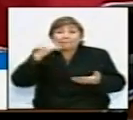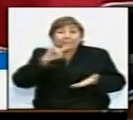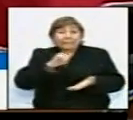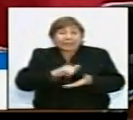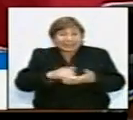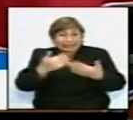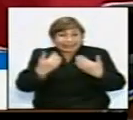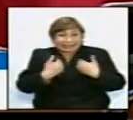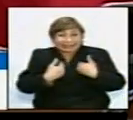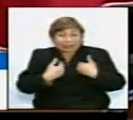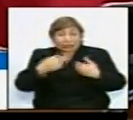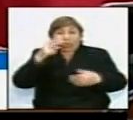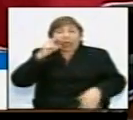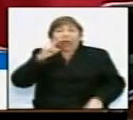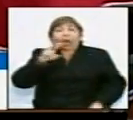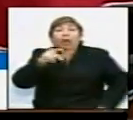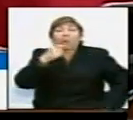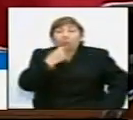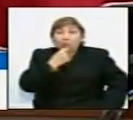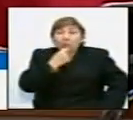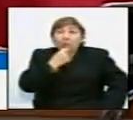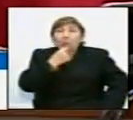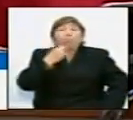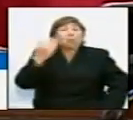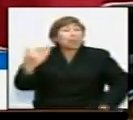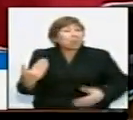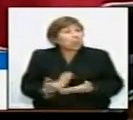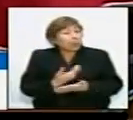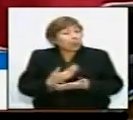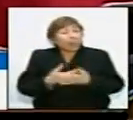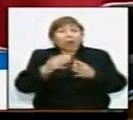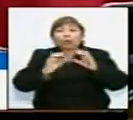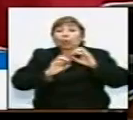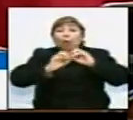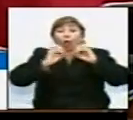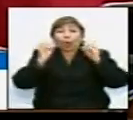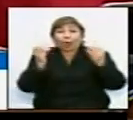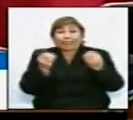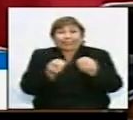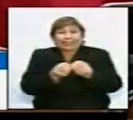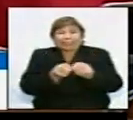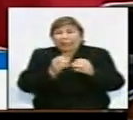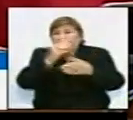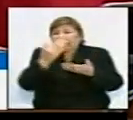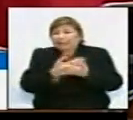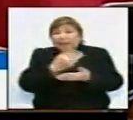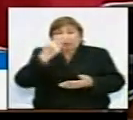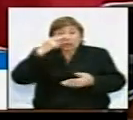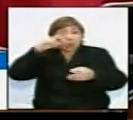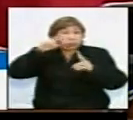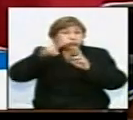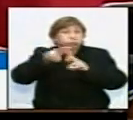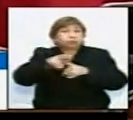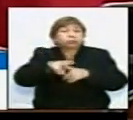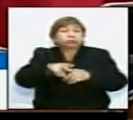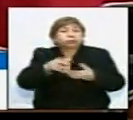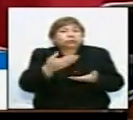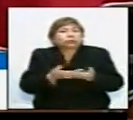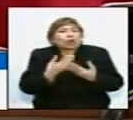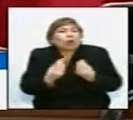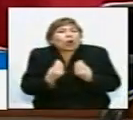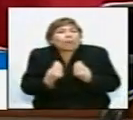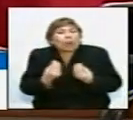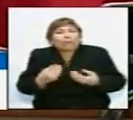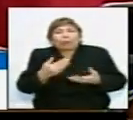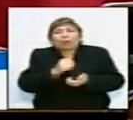de tener una visión nueva. No es solamente cambiar el organigrama, es cambiar la visión del sector. Y